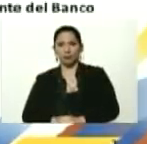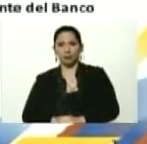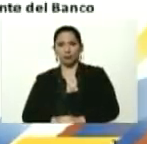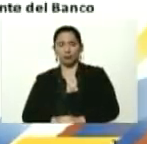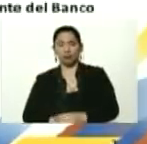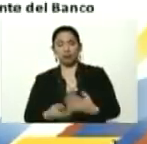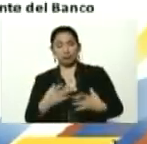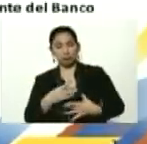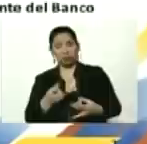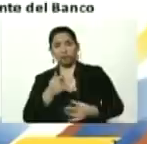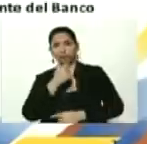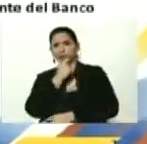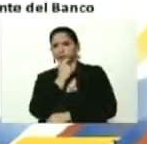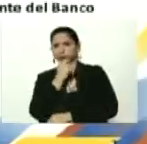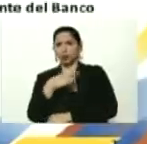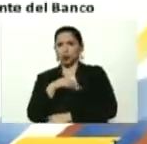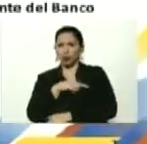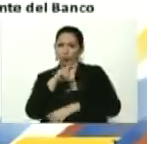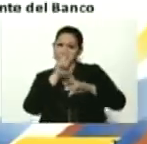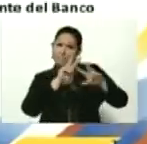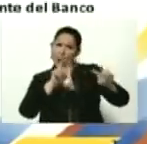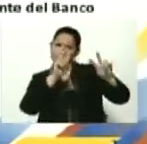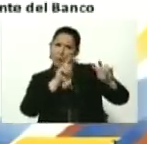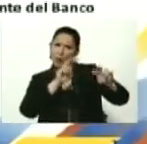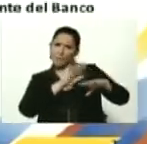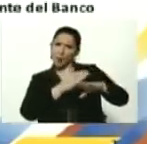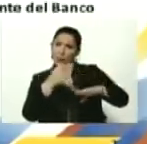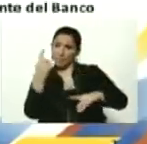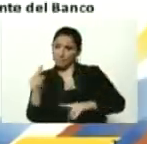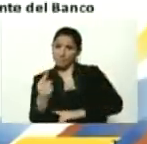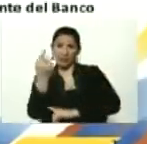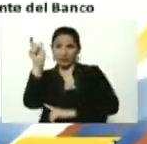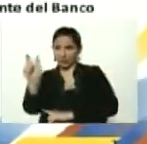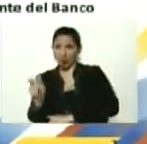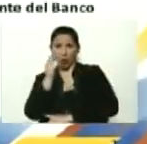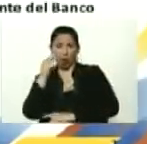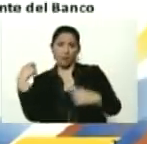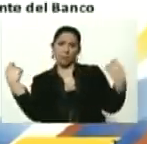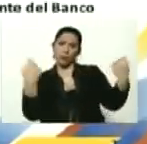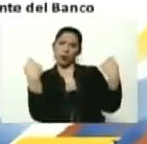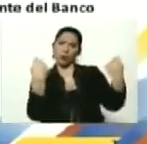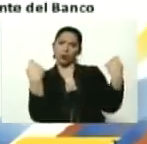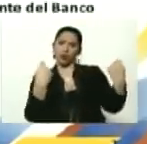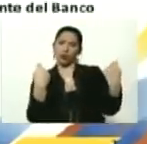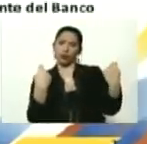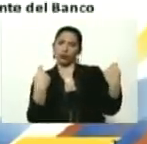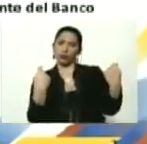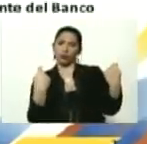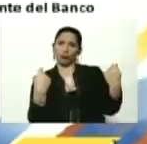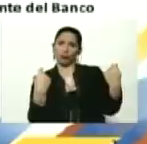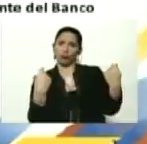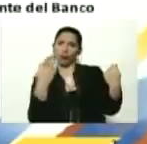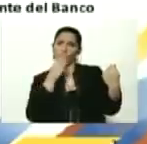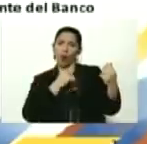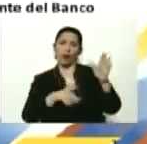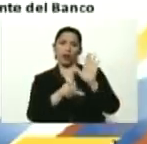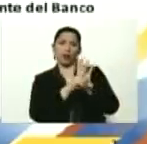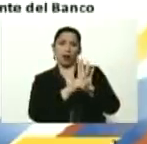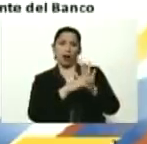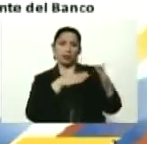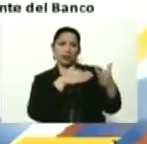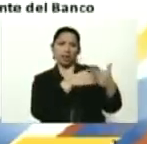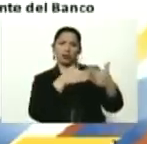Interesante, nos fuimos a buscar porque él fue uno de los principales promotores de las ilegales sanciones